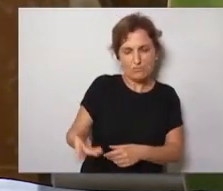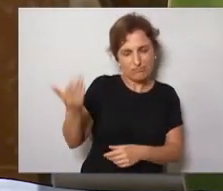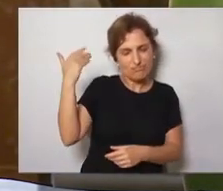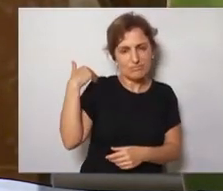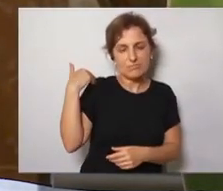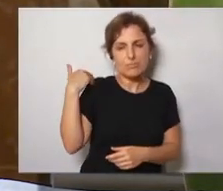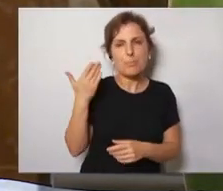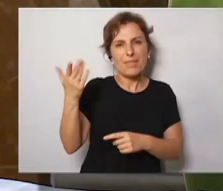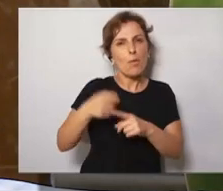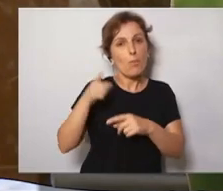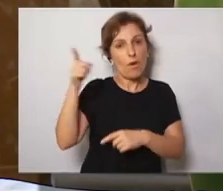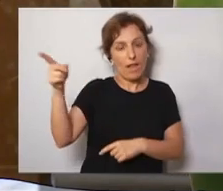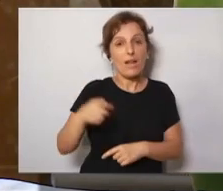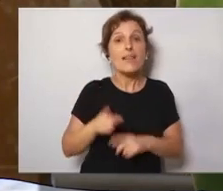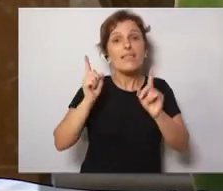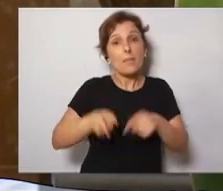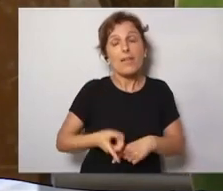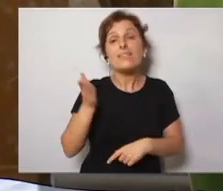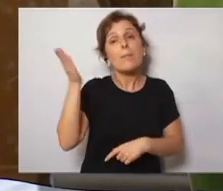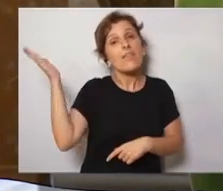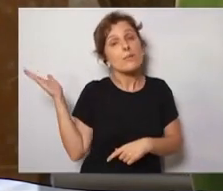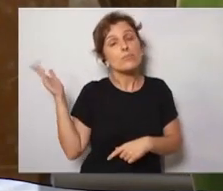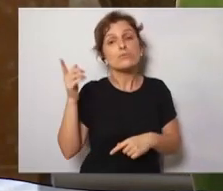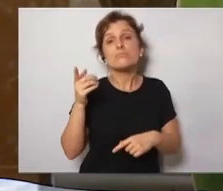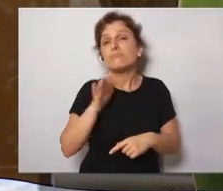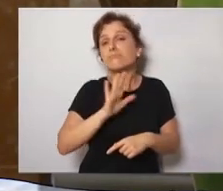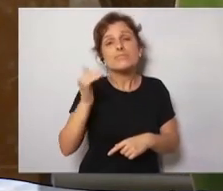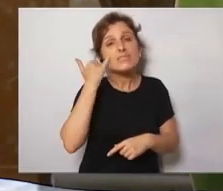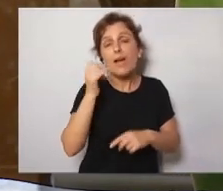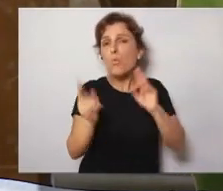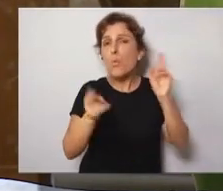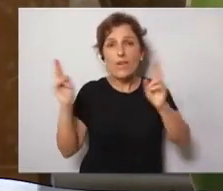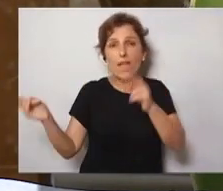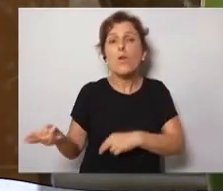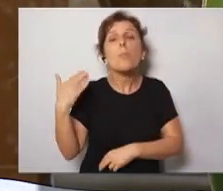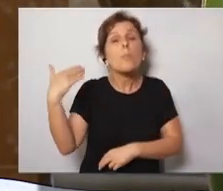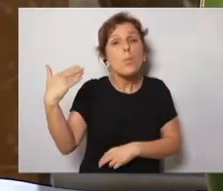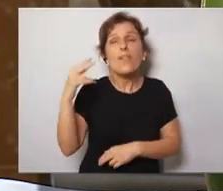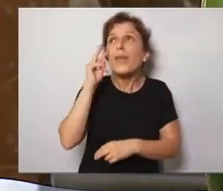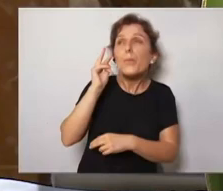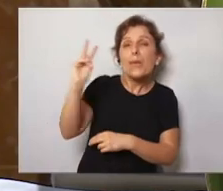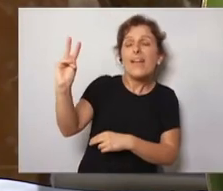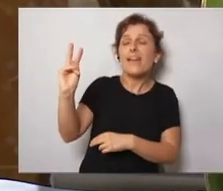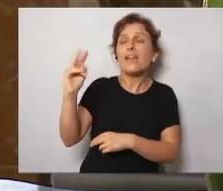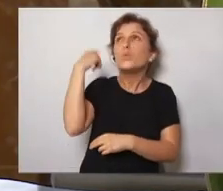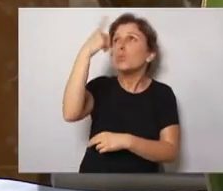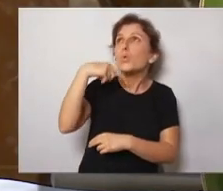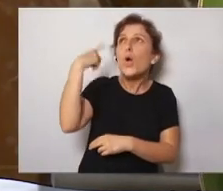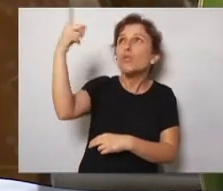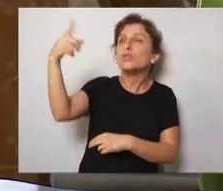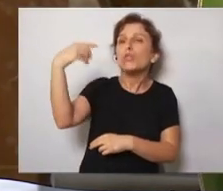misericordia admite los a contemplar la luz de tu rostro ten misericordia de todos nosotros